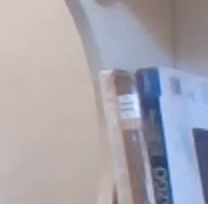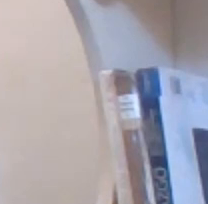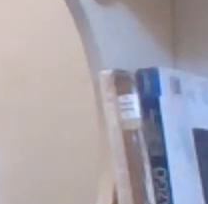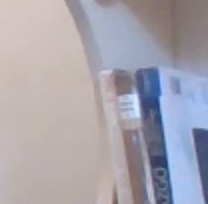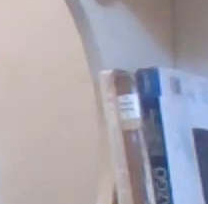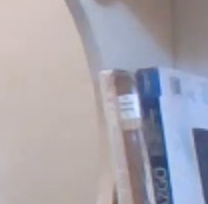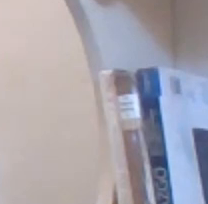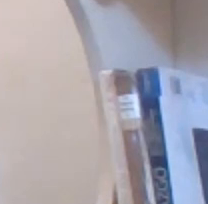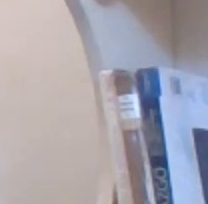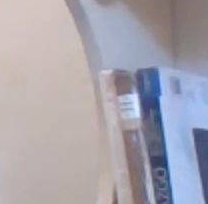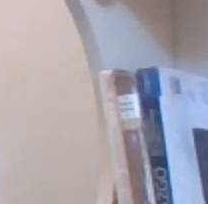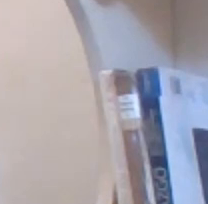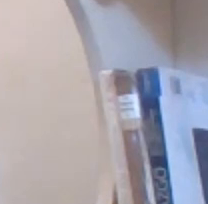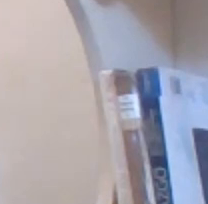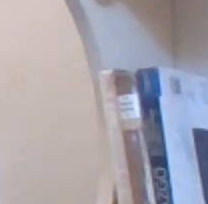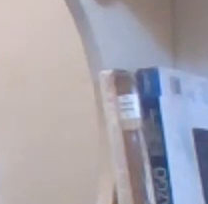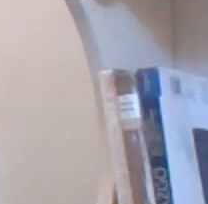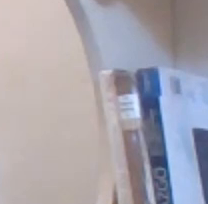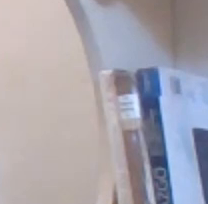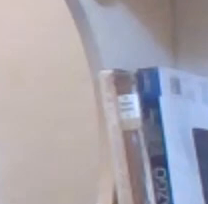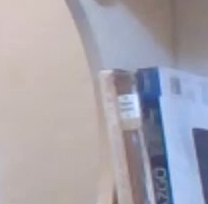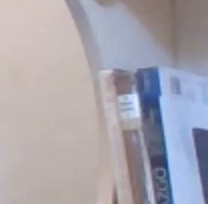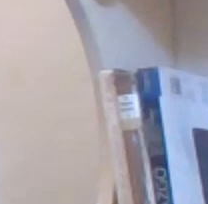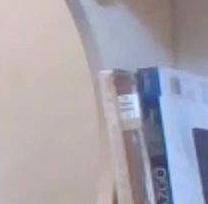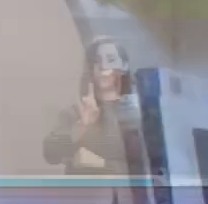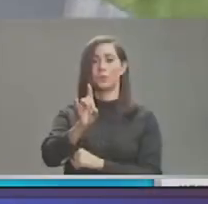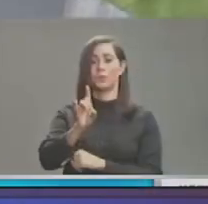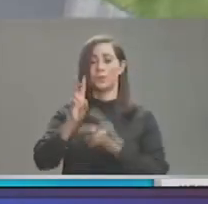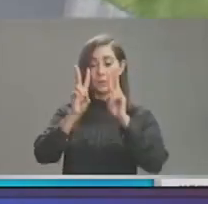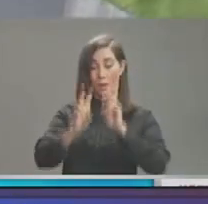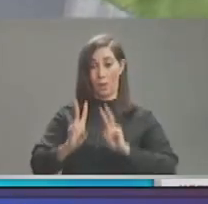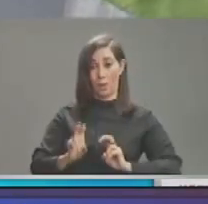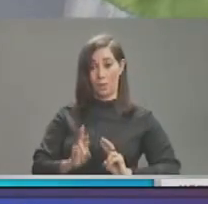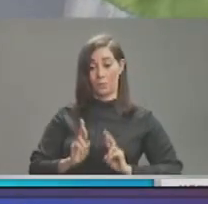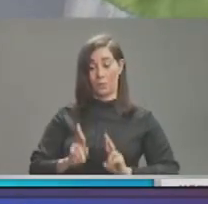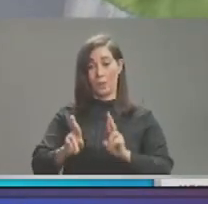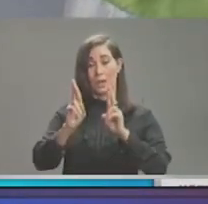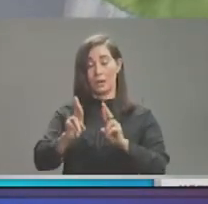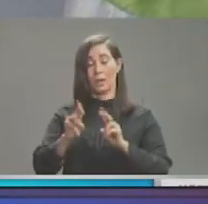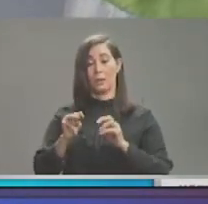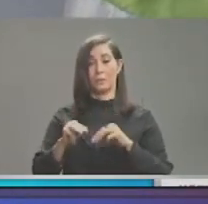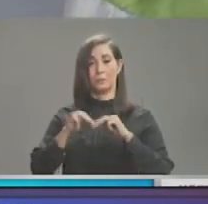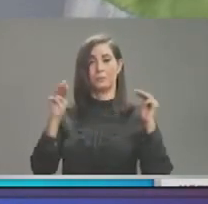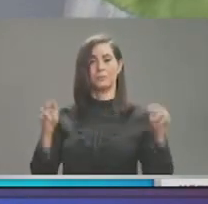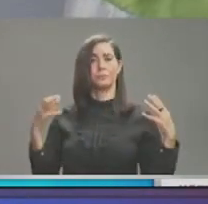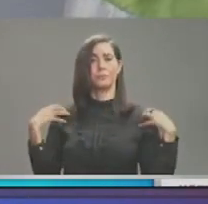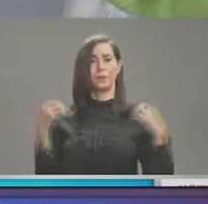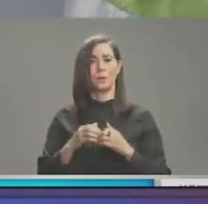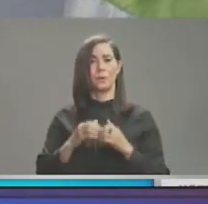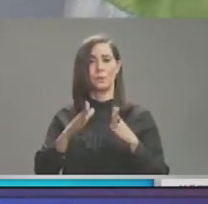En este boletín, él mismo detallaba también y le sugería al Estado Dominicano mayor